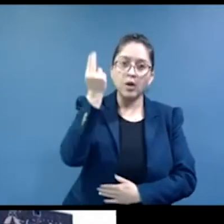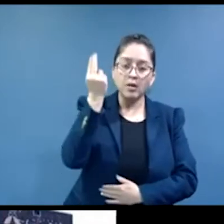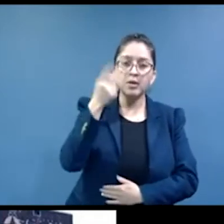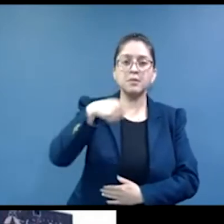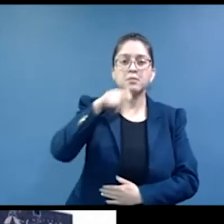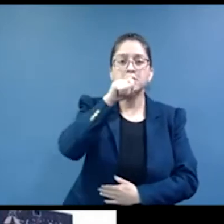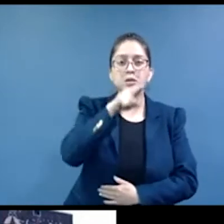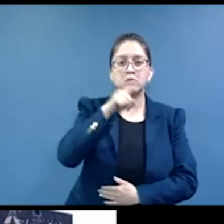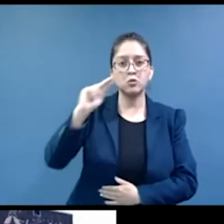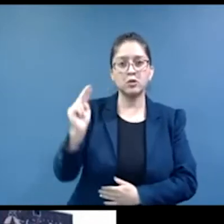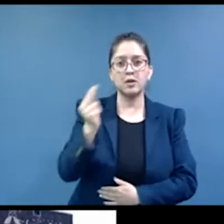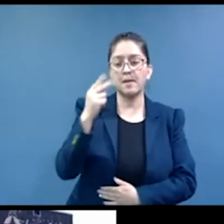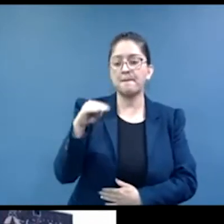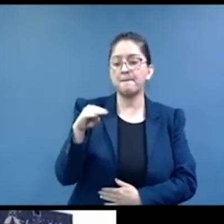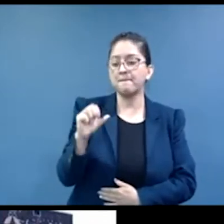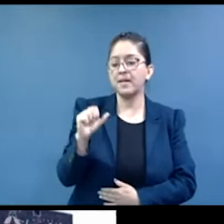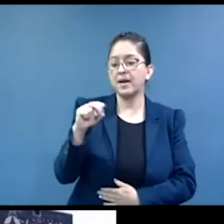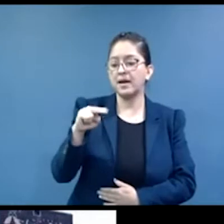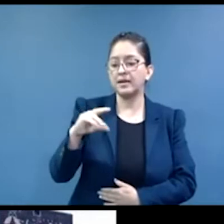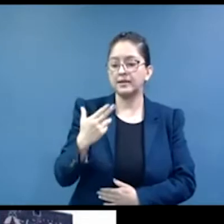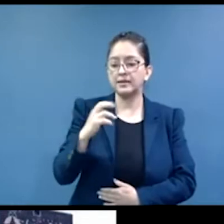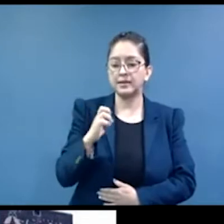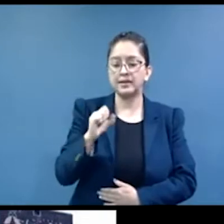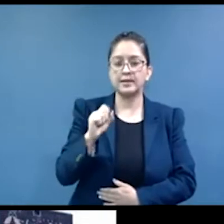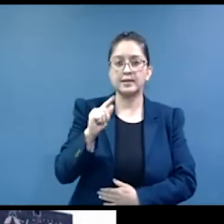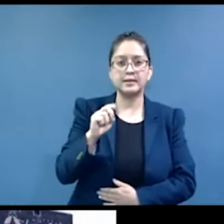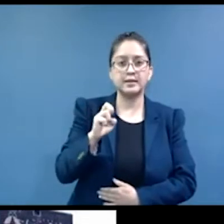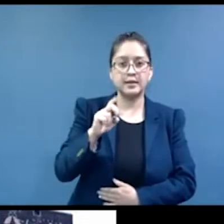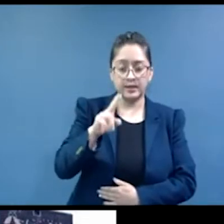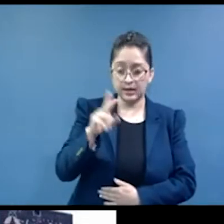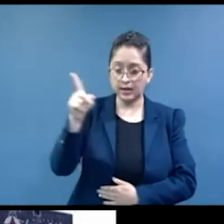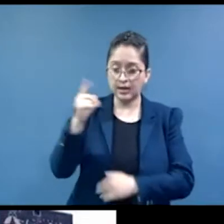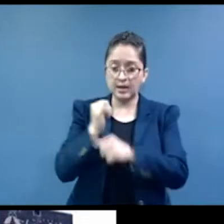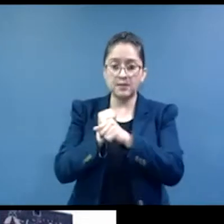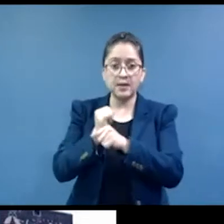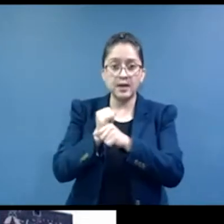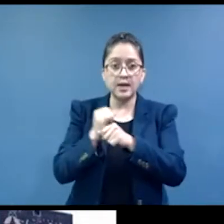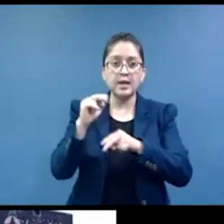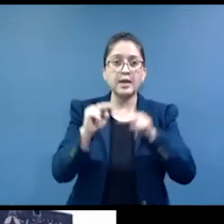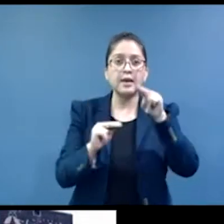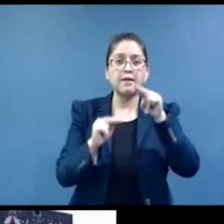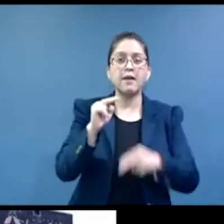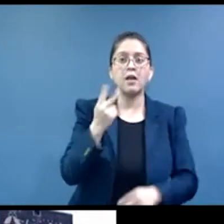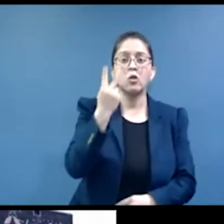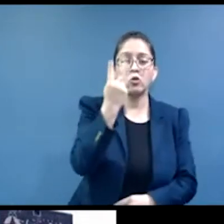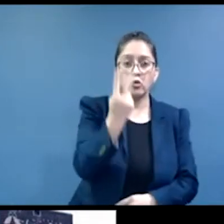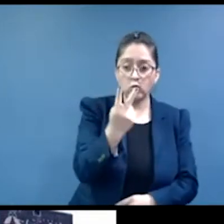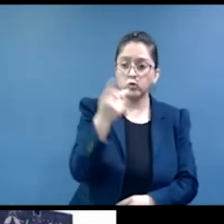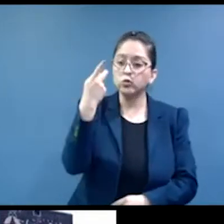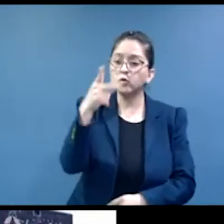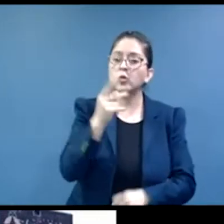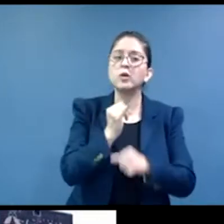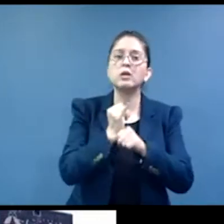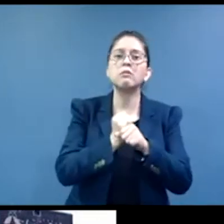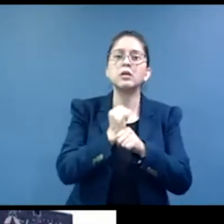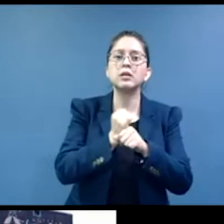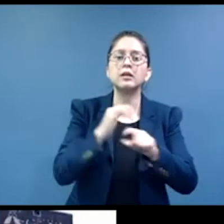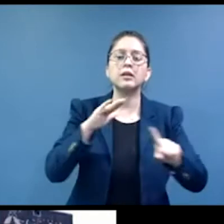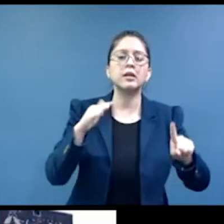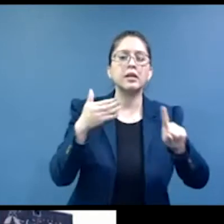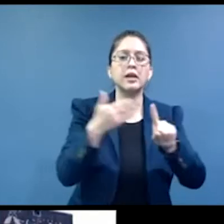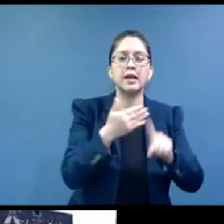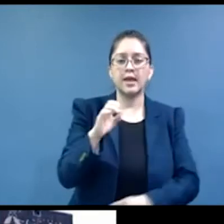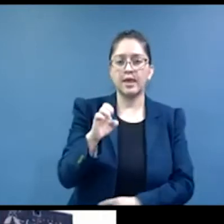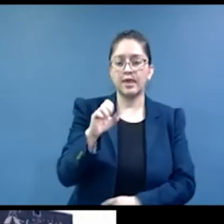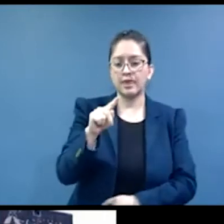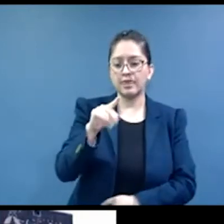por la Universidad de Manchester en Reino Unido. Es investigadora nacional nivel 2 del SNI. Y su línea de investigación principal es la ética y la